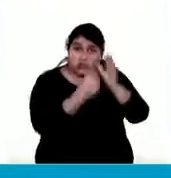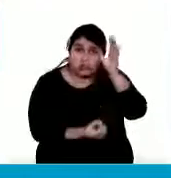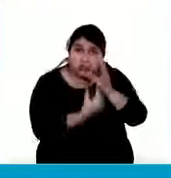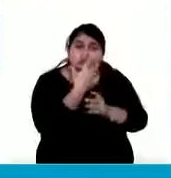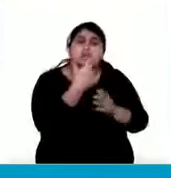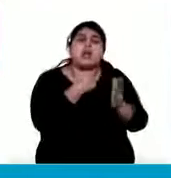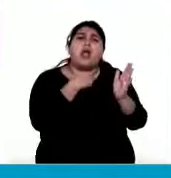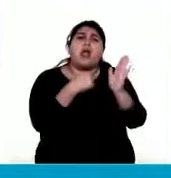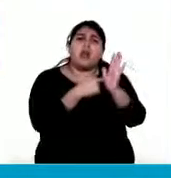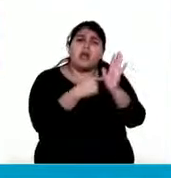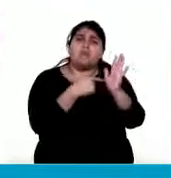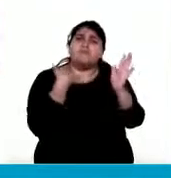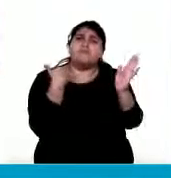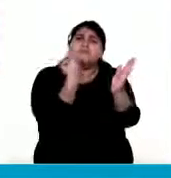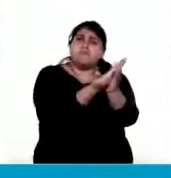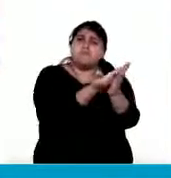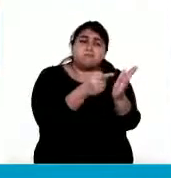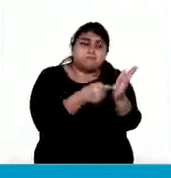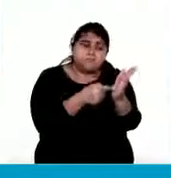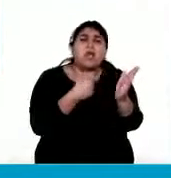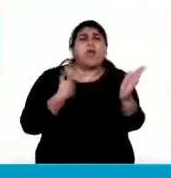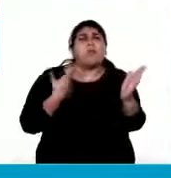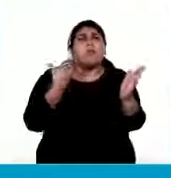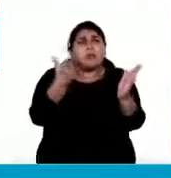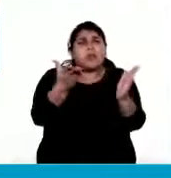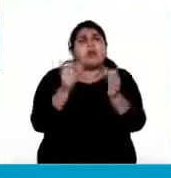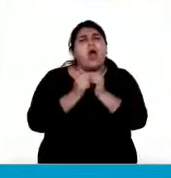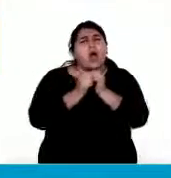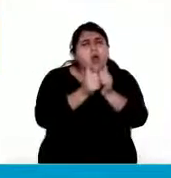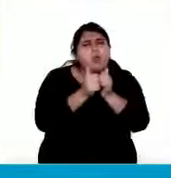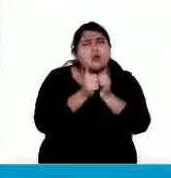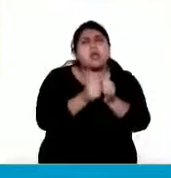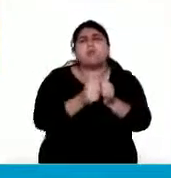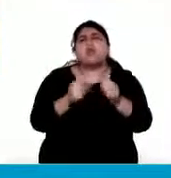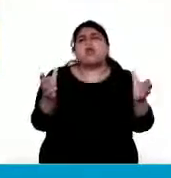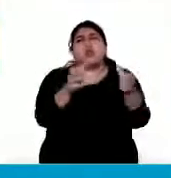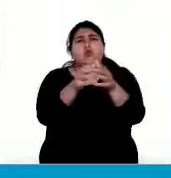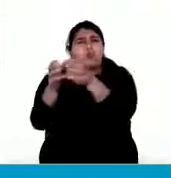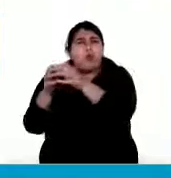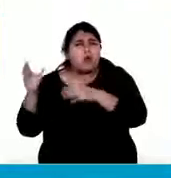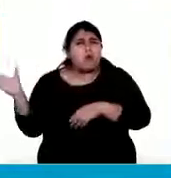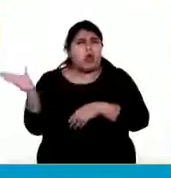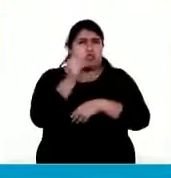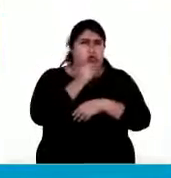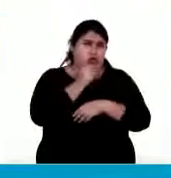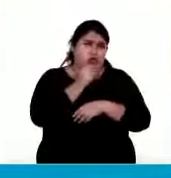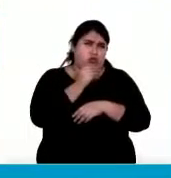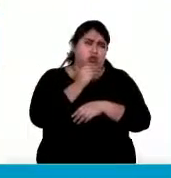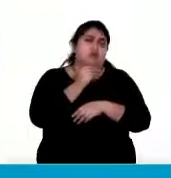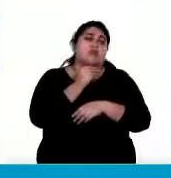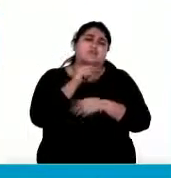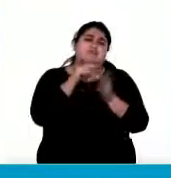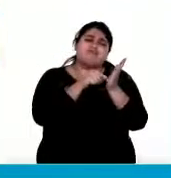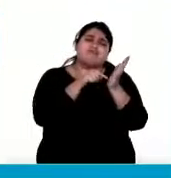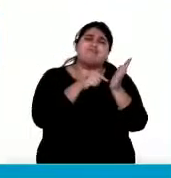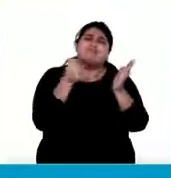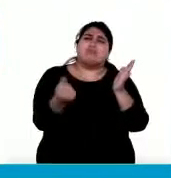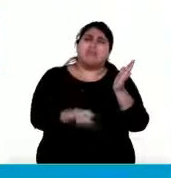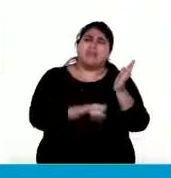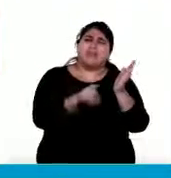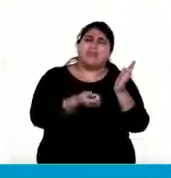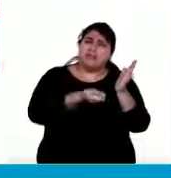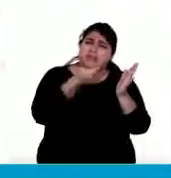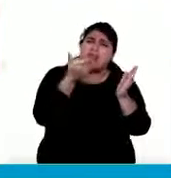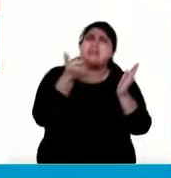que expongo hoy, pido acompañamiento a todos los bloques porque creo que es algo necesario, algo sencillo, que